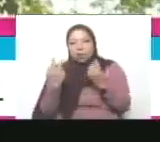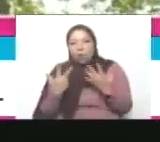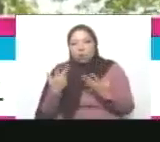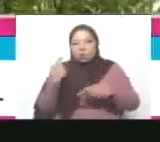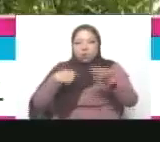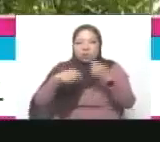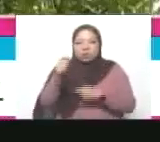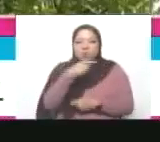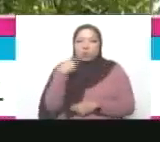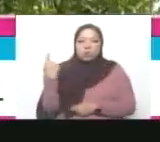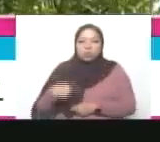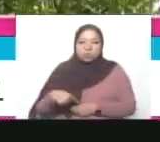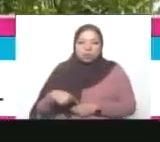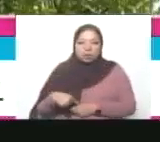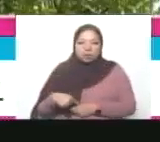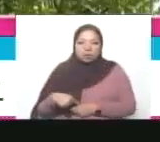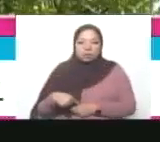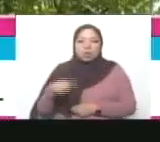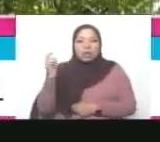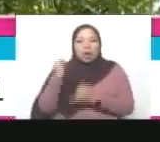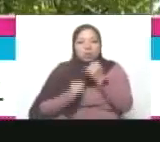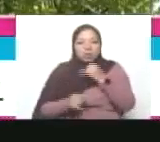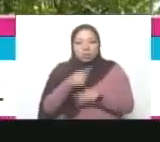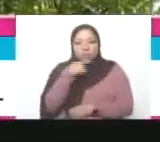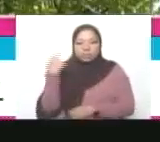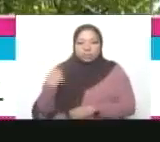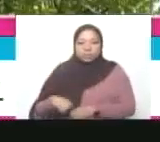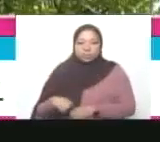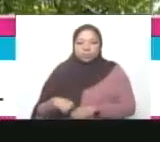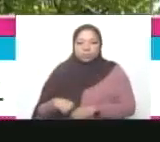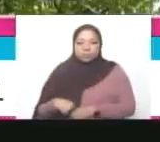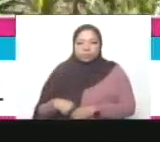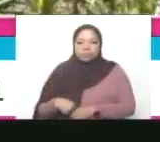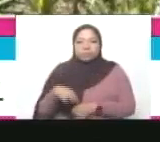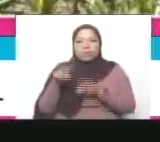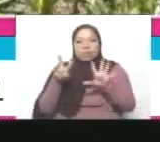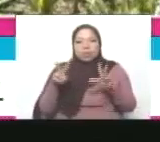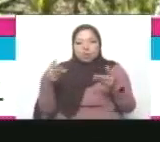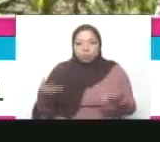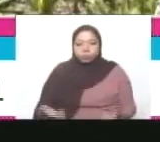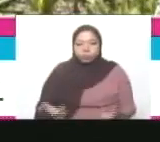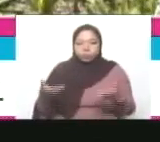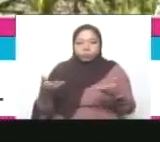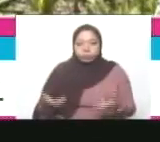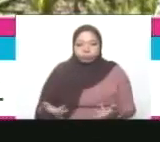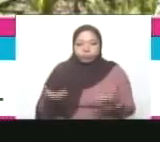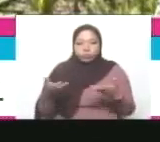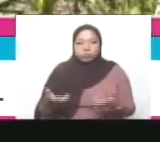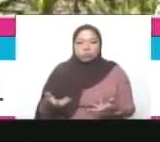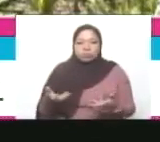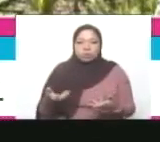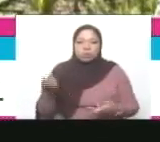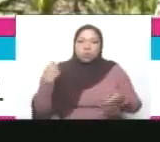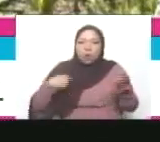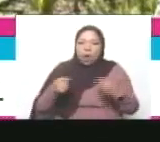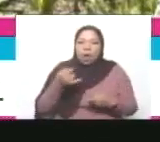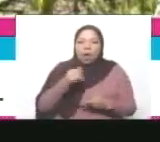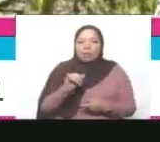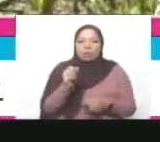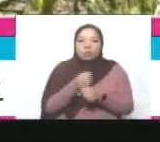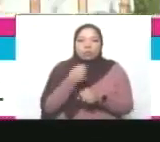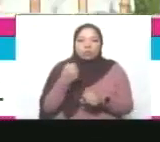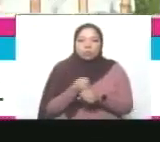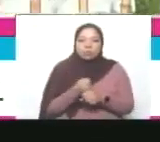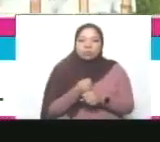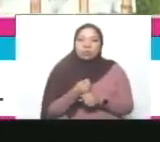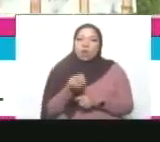exportaciones para Rusia. La última fue para Rusia, cerca de unos 7 toneladas, 7.000 kilos. De las variedades que tenemos acá, bueno, y aquí